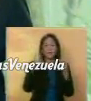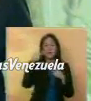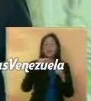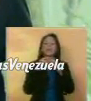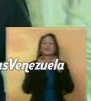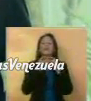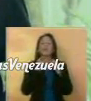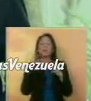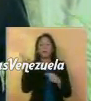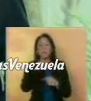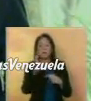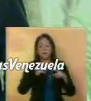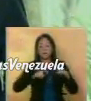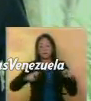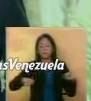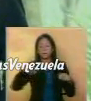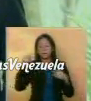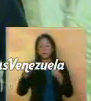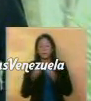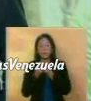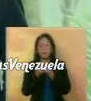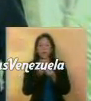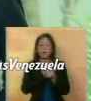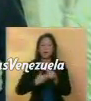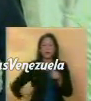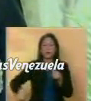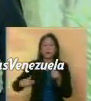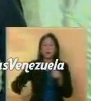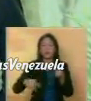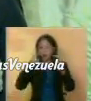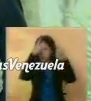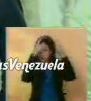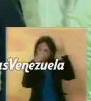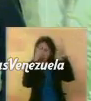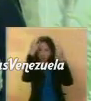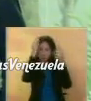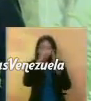sacerdotes venezolanos y acompañará al presidente Chávez en un acto con los consejos comunales,